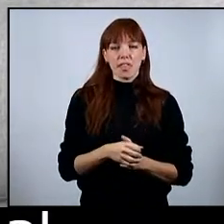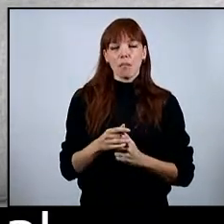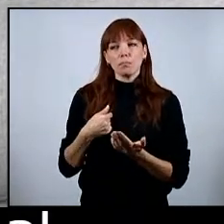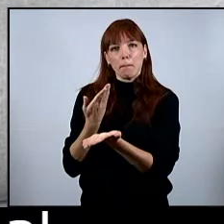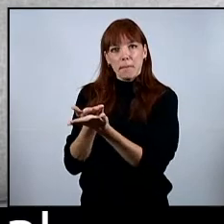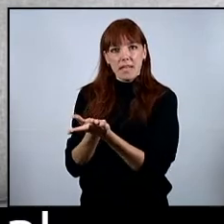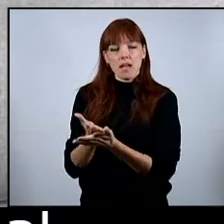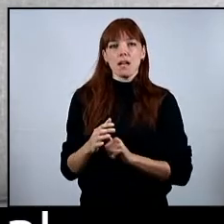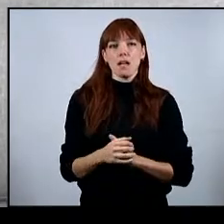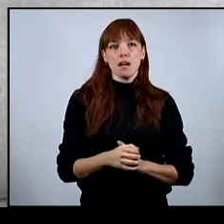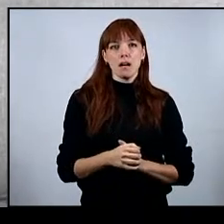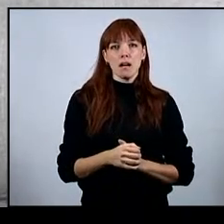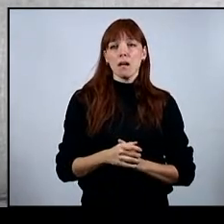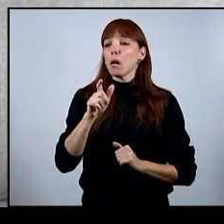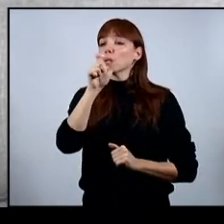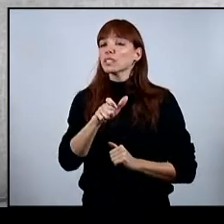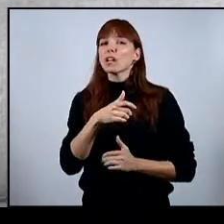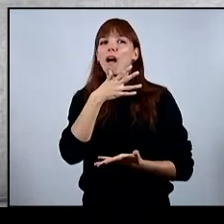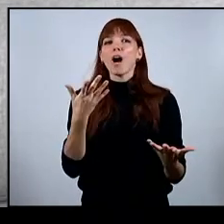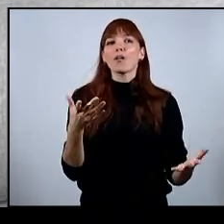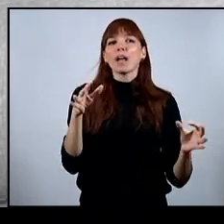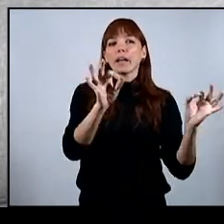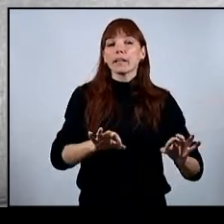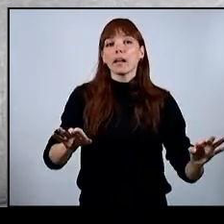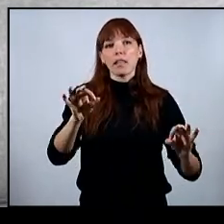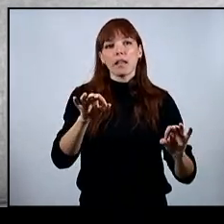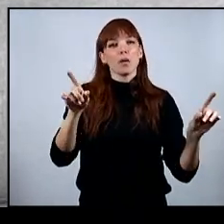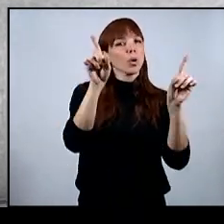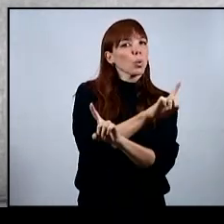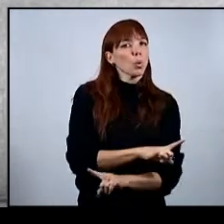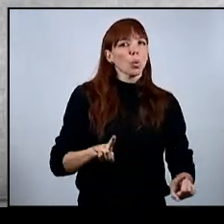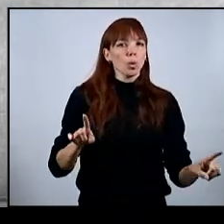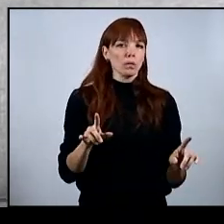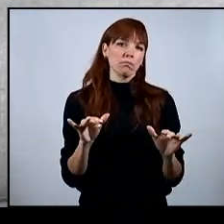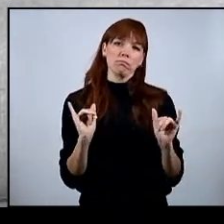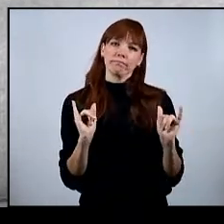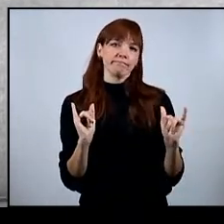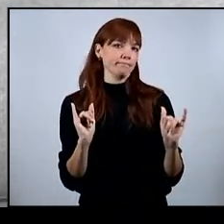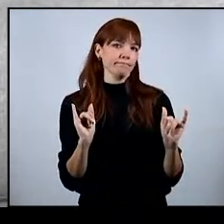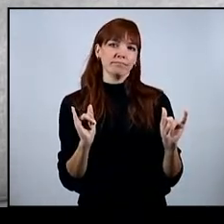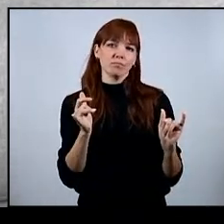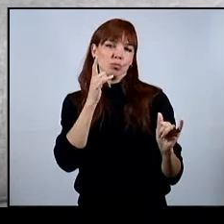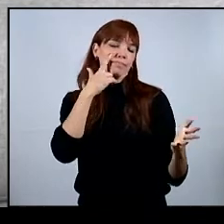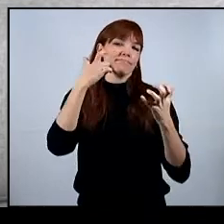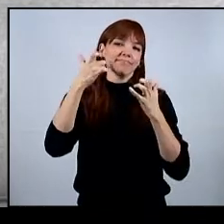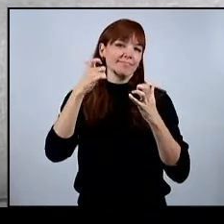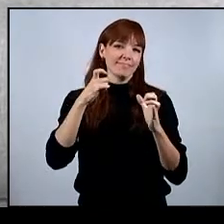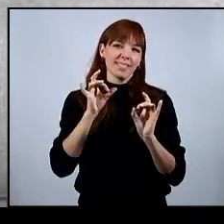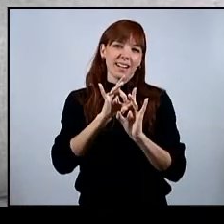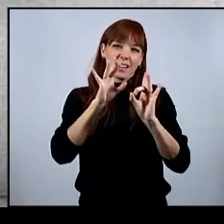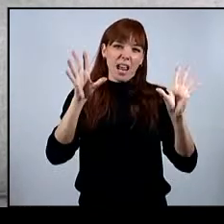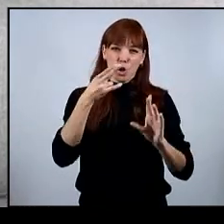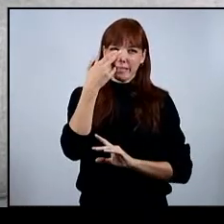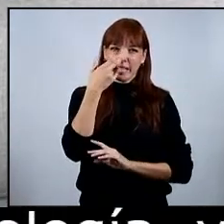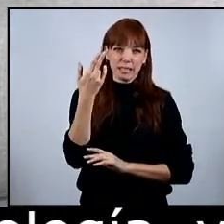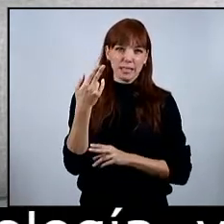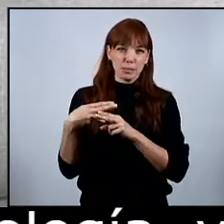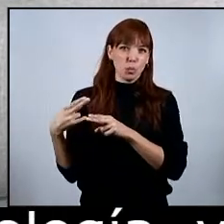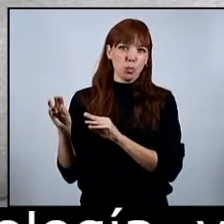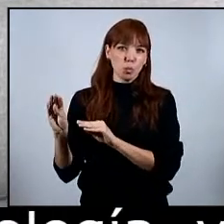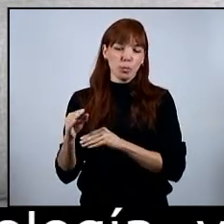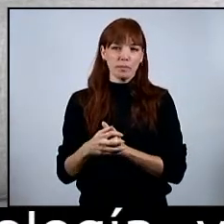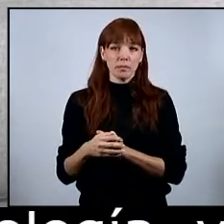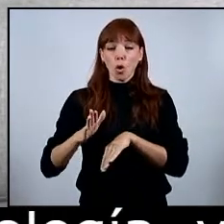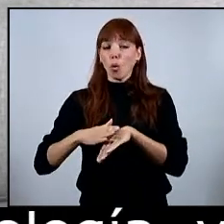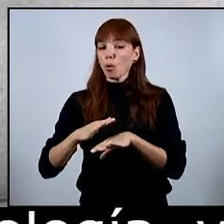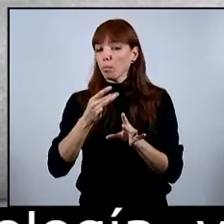luego que nadie disfrace esta indignidad de ideología y que nadie invente culpables